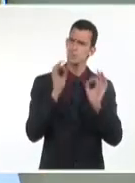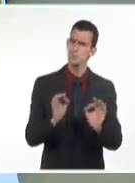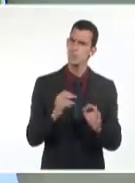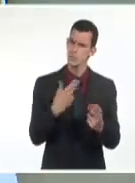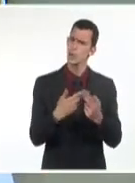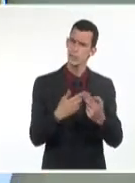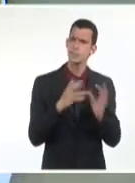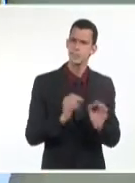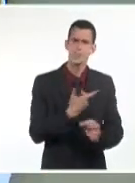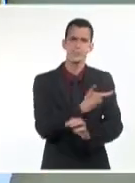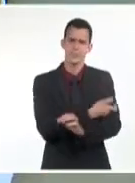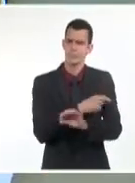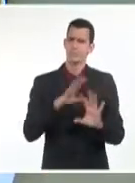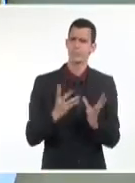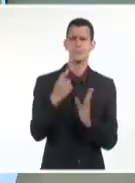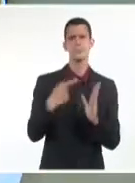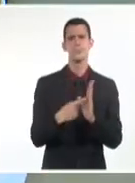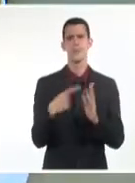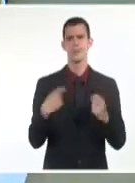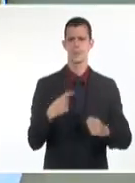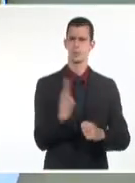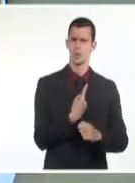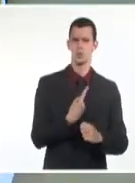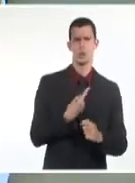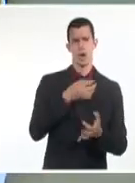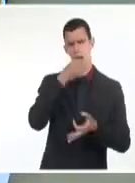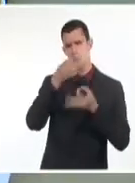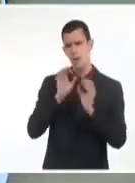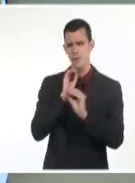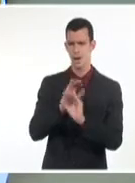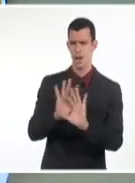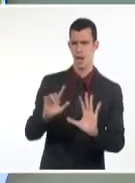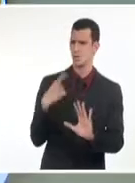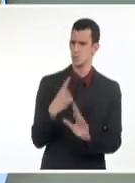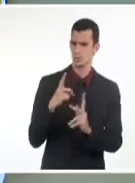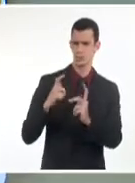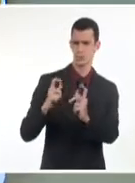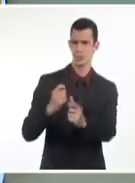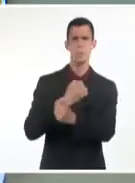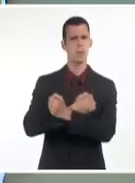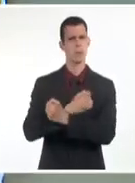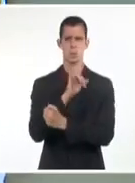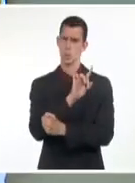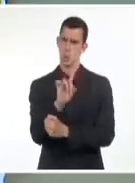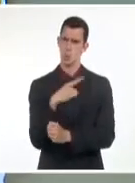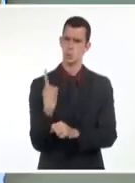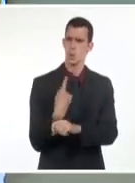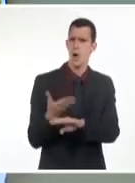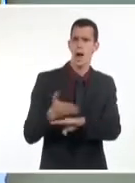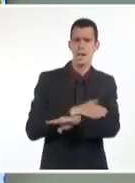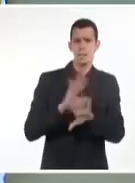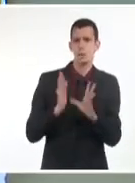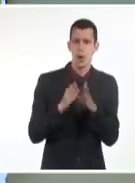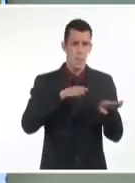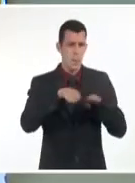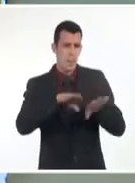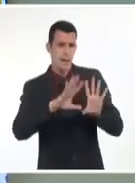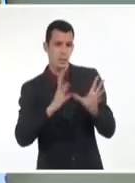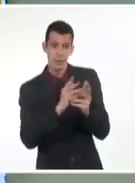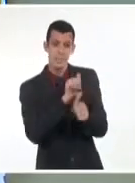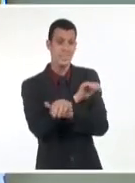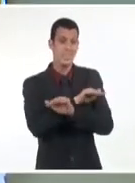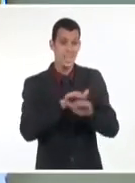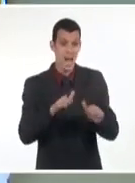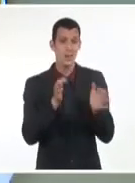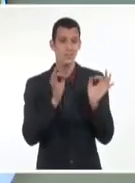debemos transmitir esta tranquilidad, aunque por supuesto hemos tomado todas las medidas en los sitios donde vamos a realizar el ensayo